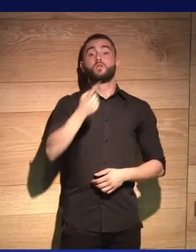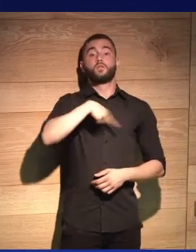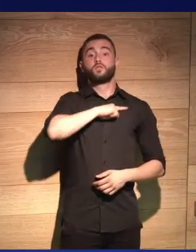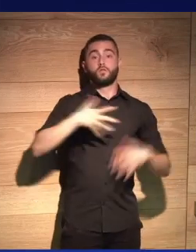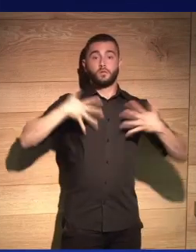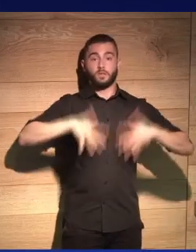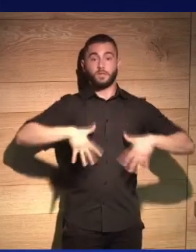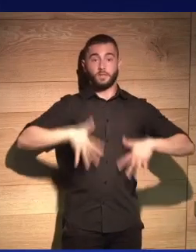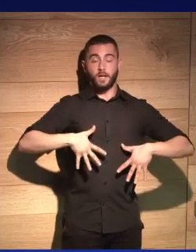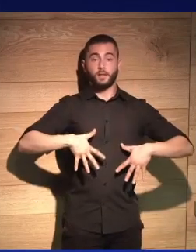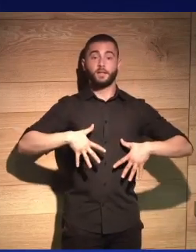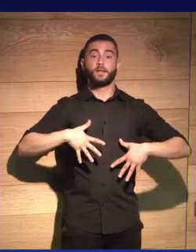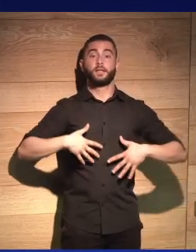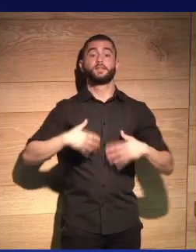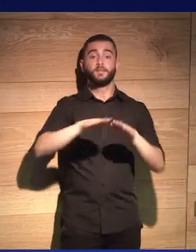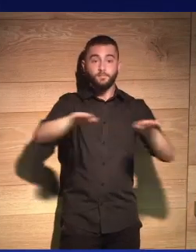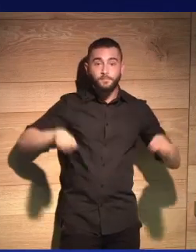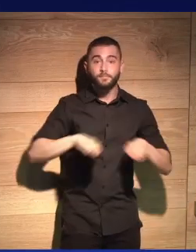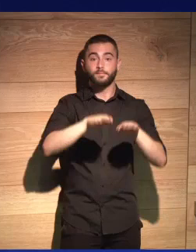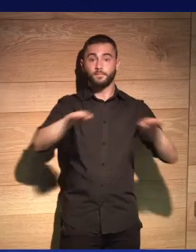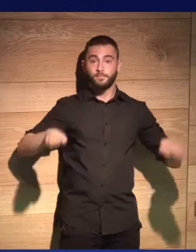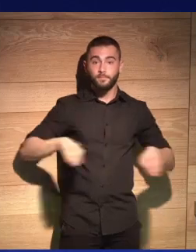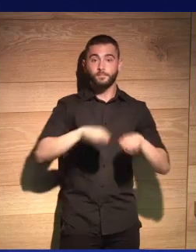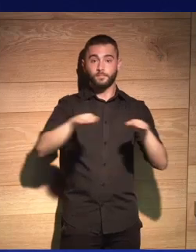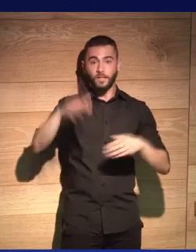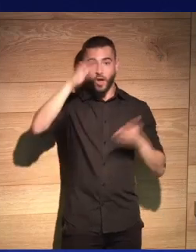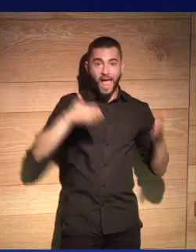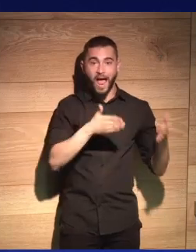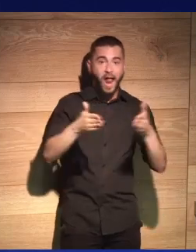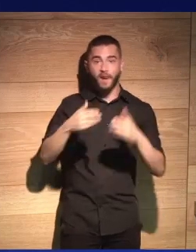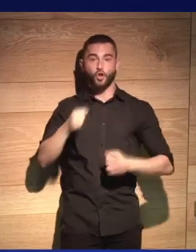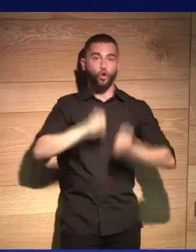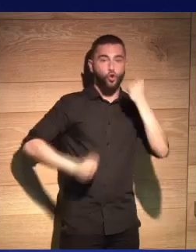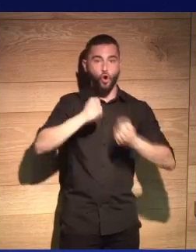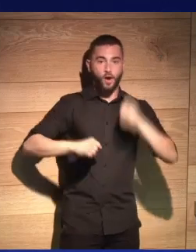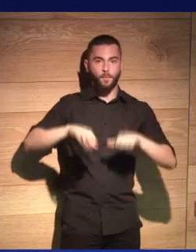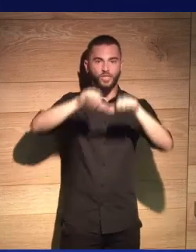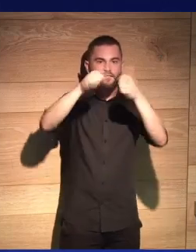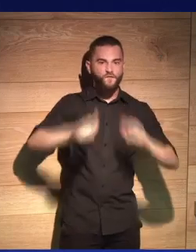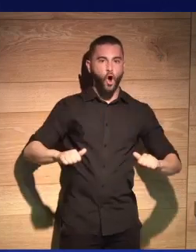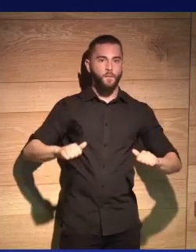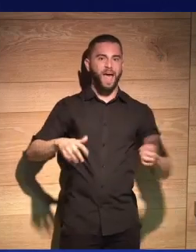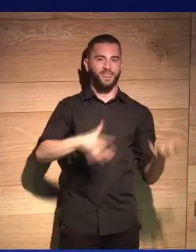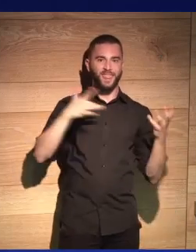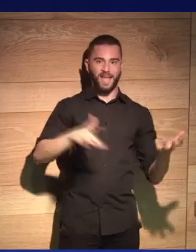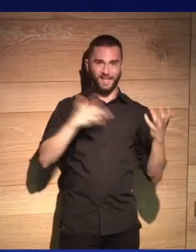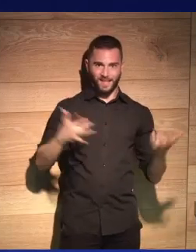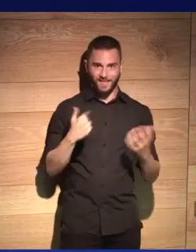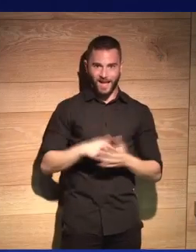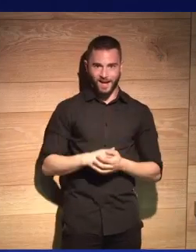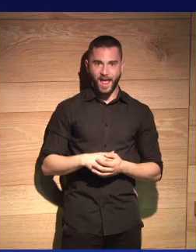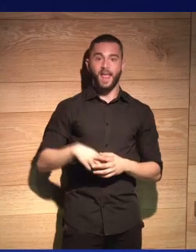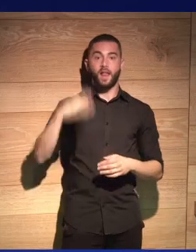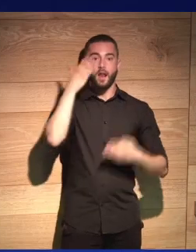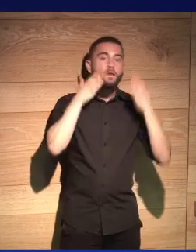trajes de baño y corremos a la alberca en forma de guitarra. Se nos olvidan las toallas y el protector solar, pero también es cierto que